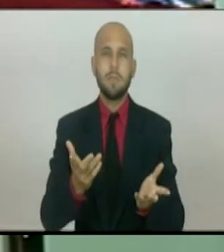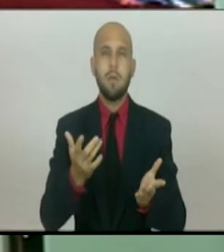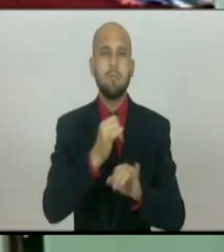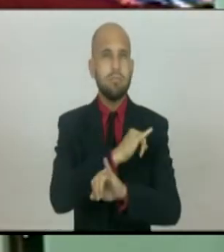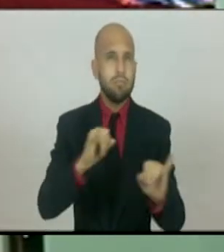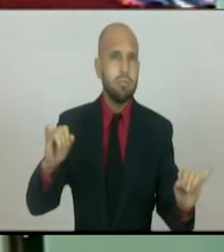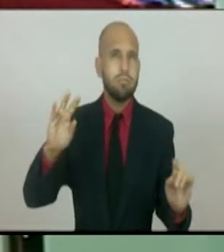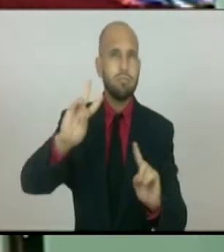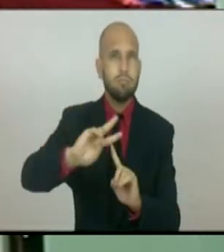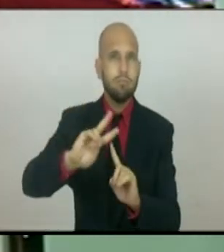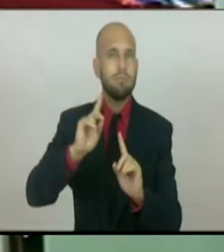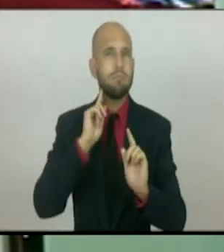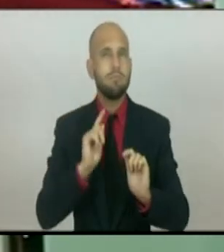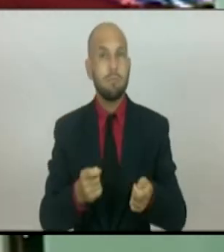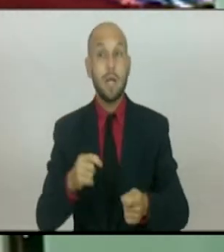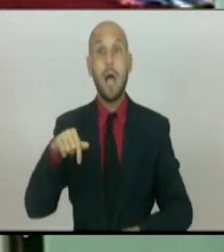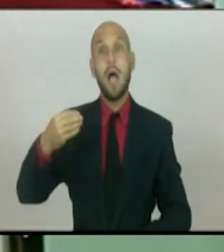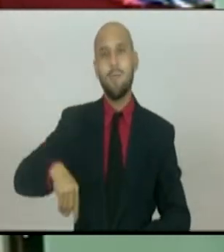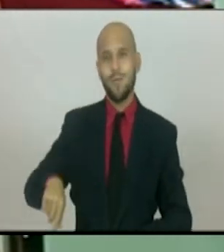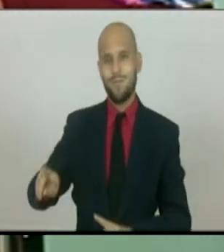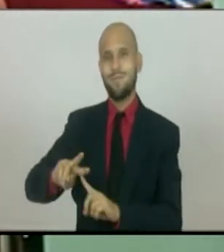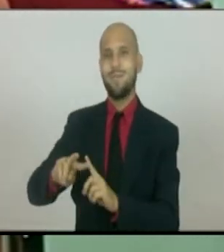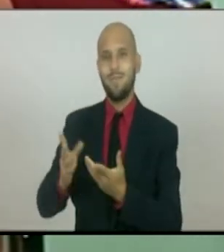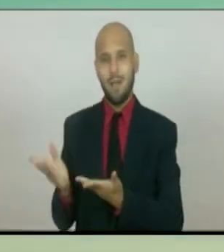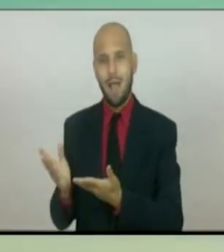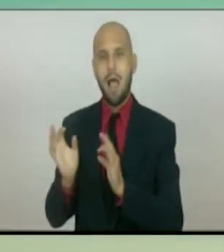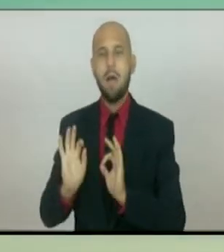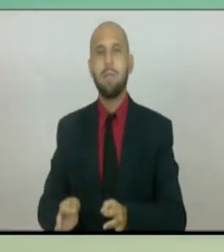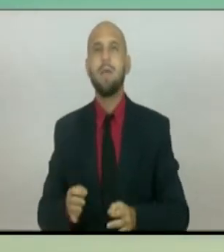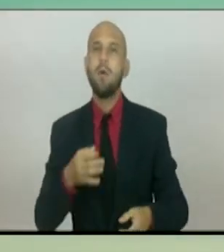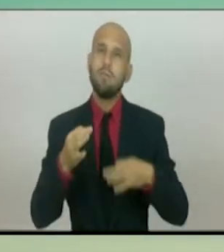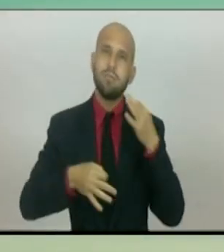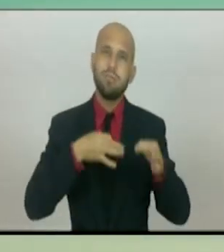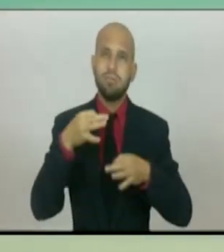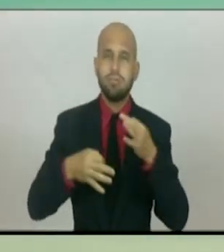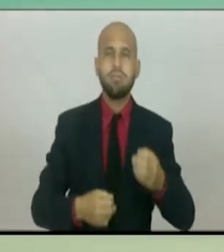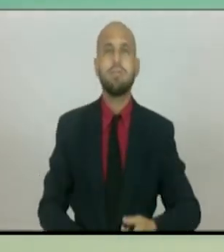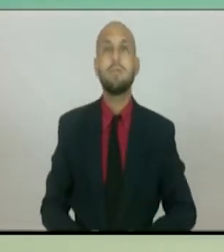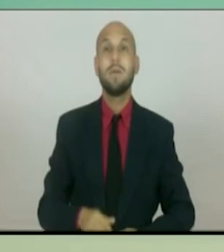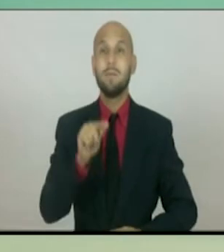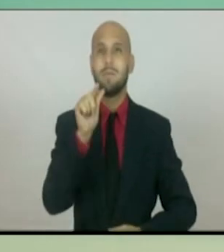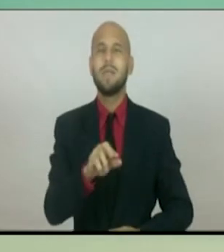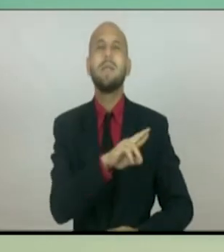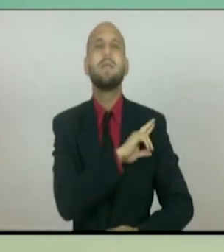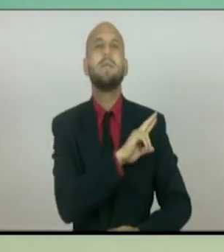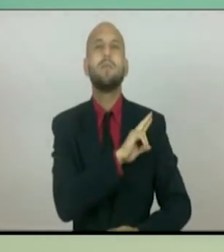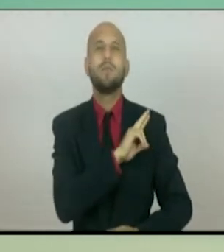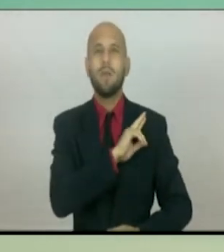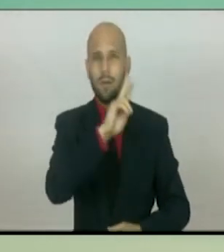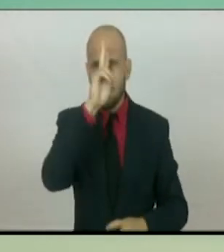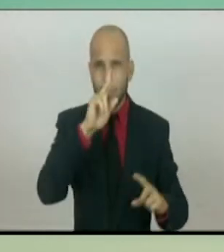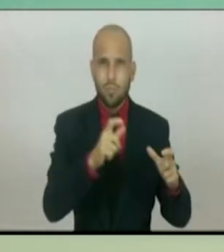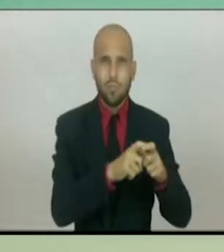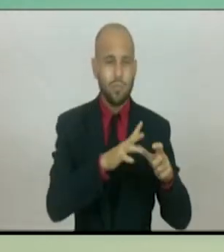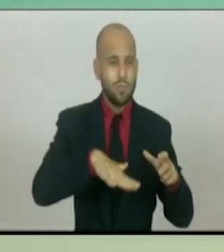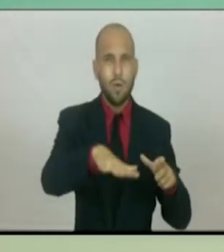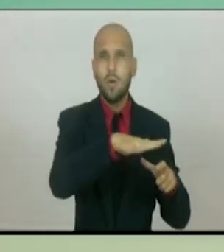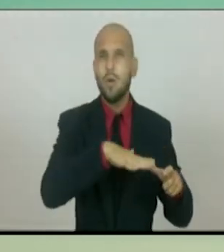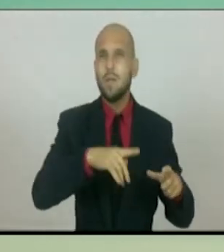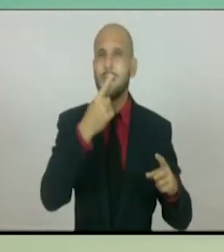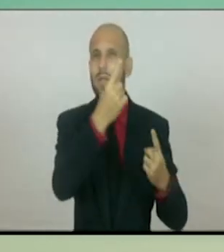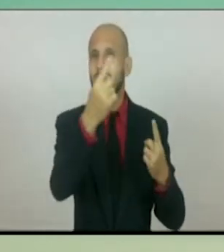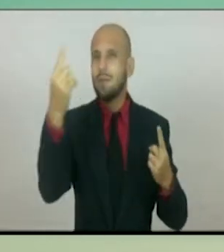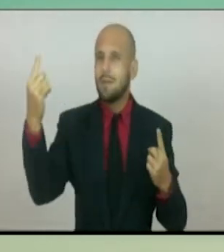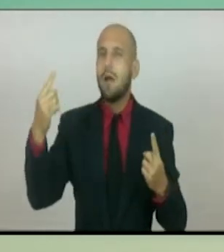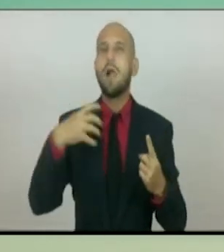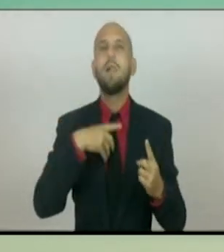Exactamente. Como un programa como este. Exactamente, y a través de los educadores para la salud, que todas las áreas de salud contan